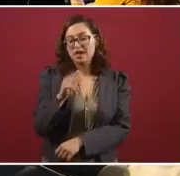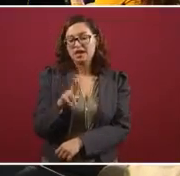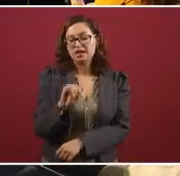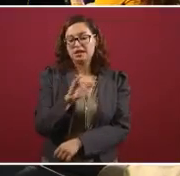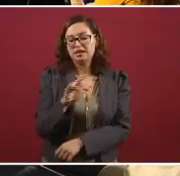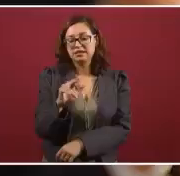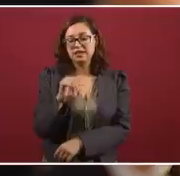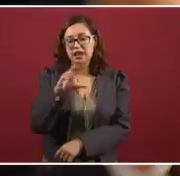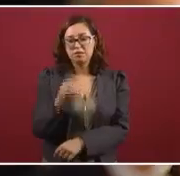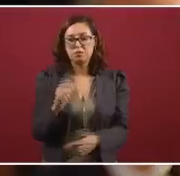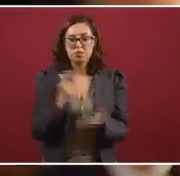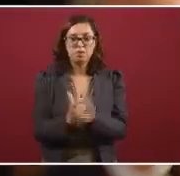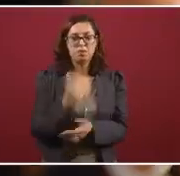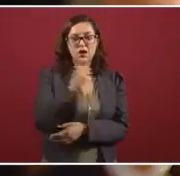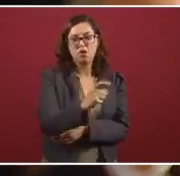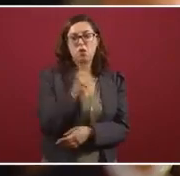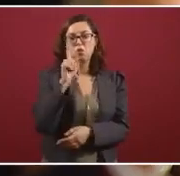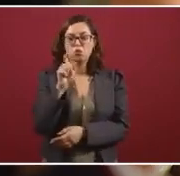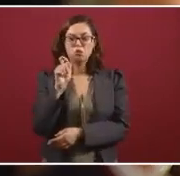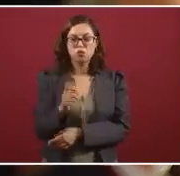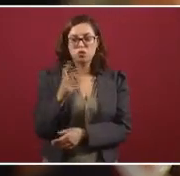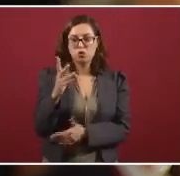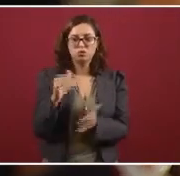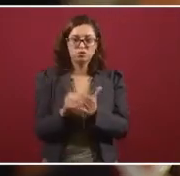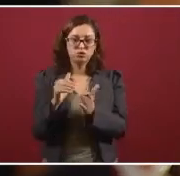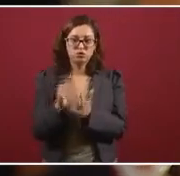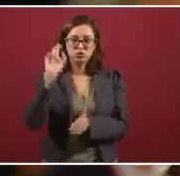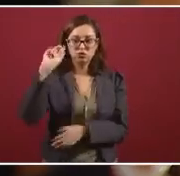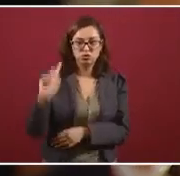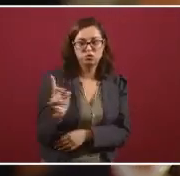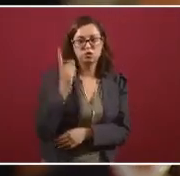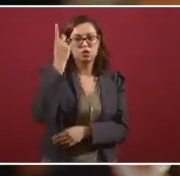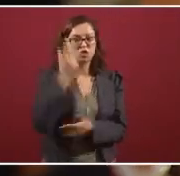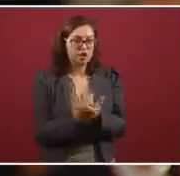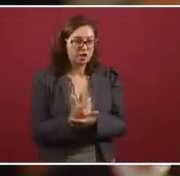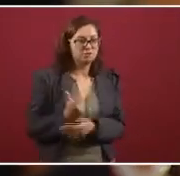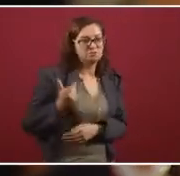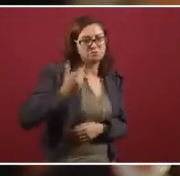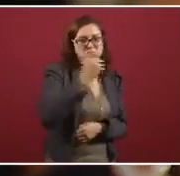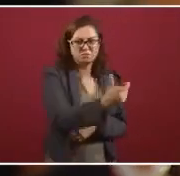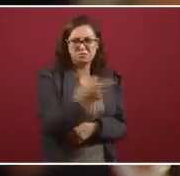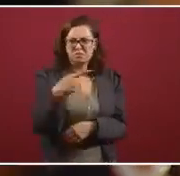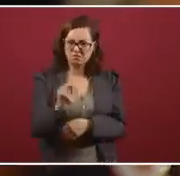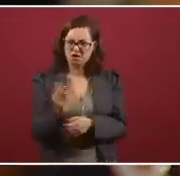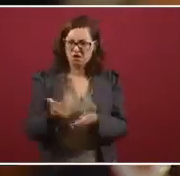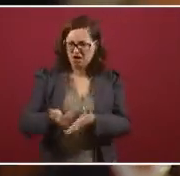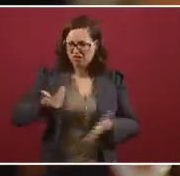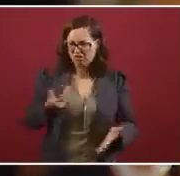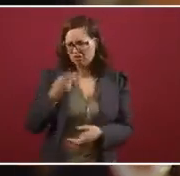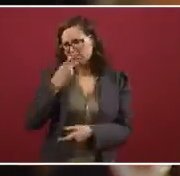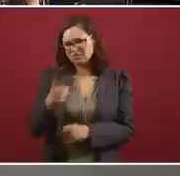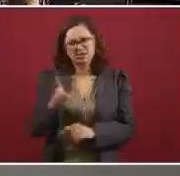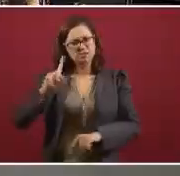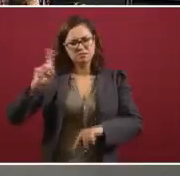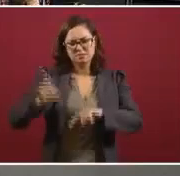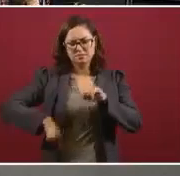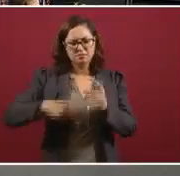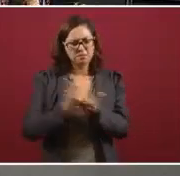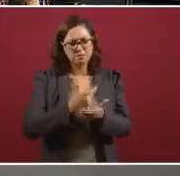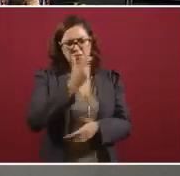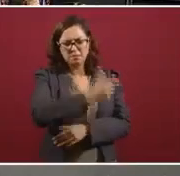menos 1.4 millones de dólares cuando supuestamente había dado usted una instrucción de que no se continuaran realizando estos